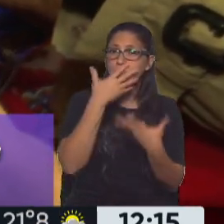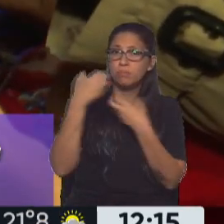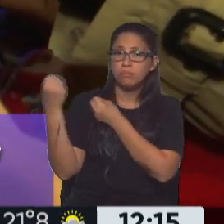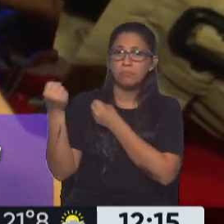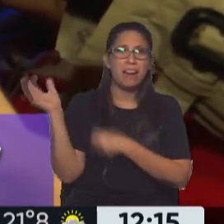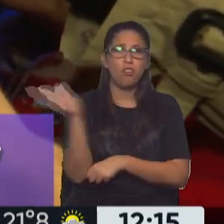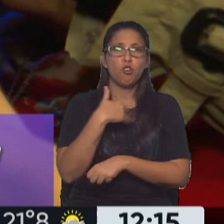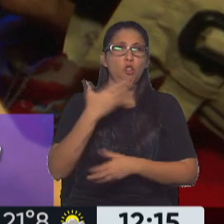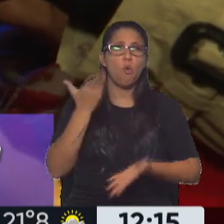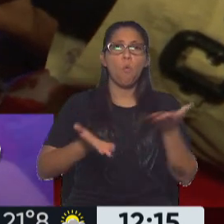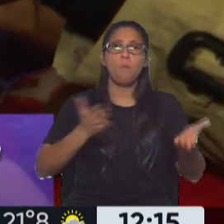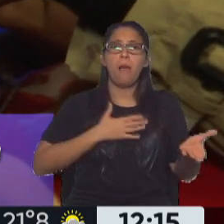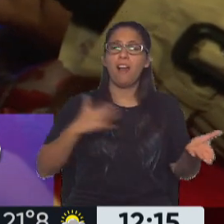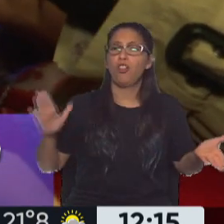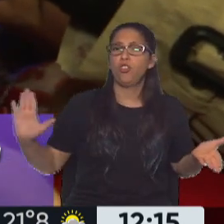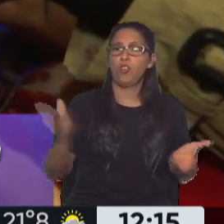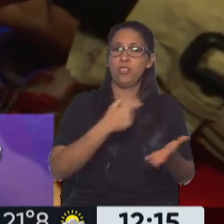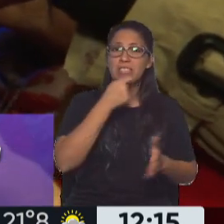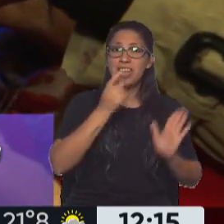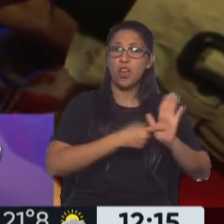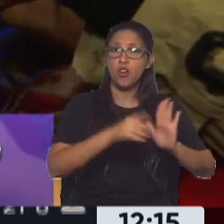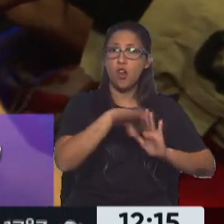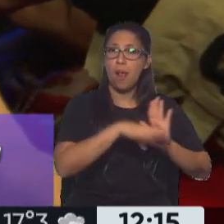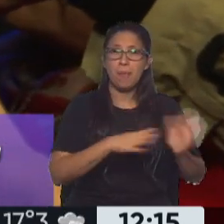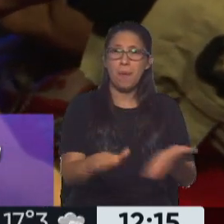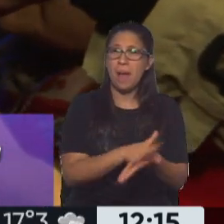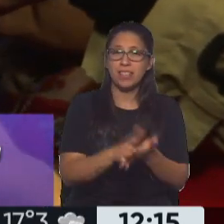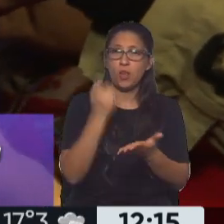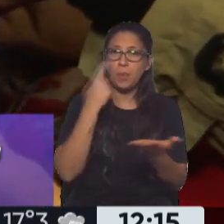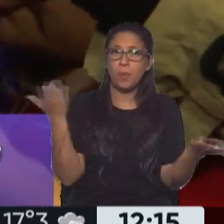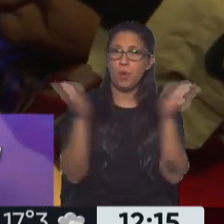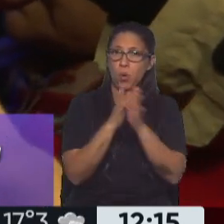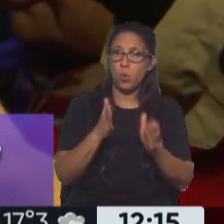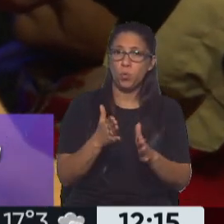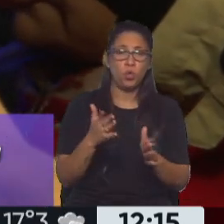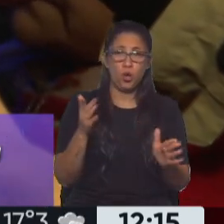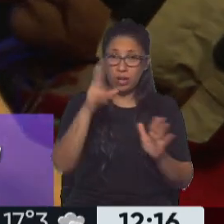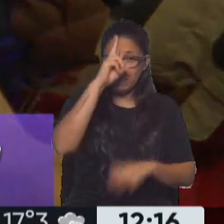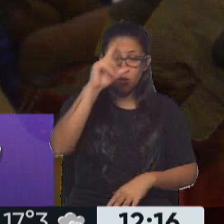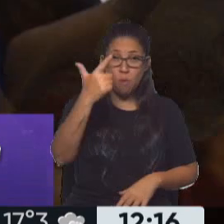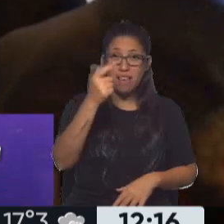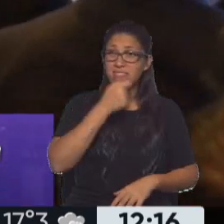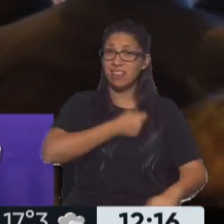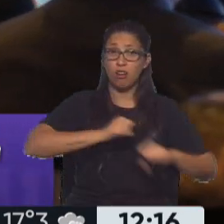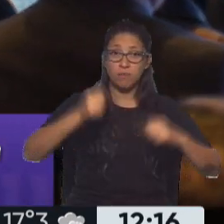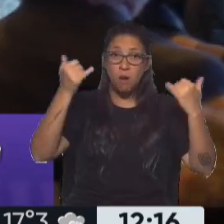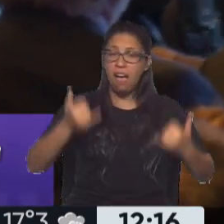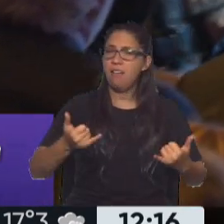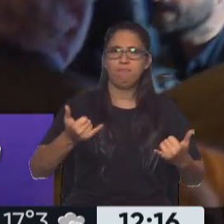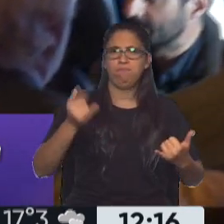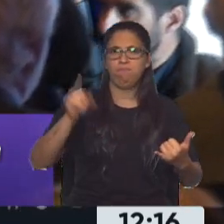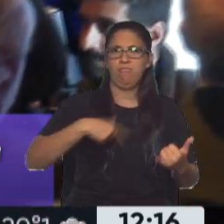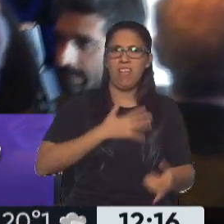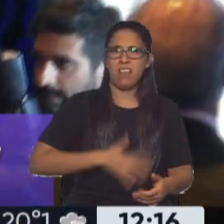para toda la humanidad. Porque si no respetamos las normas básicas de convivencia, si hay terrorismo, bueno, no hay forma de que nadie pueda